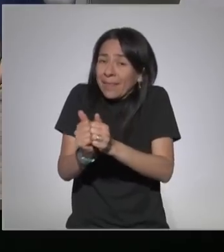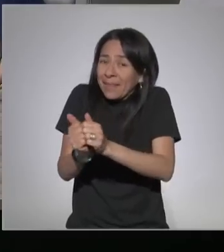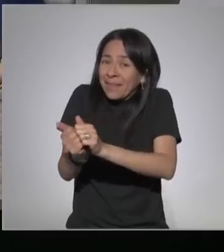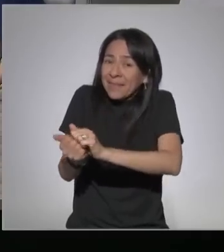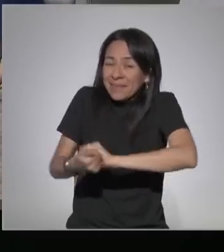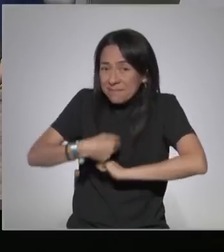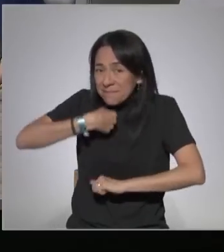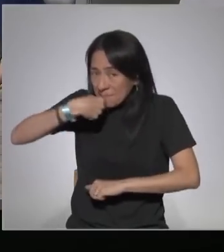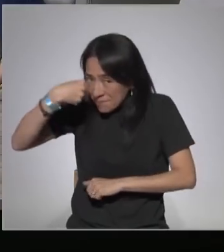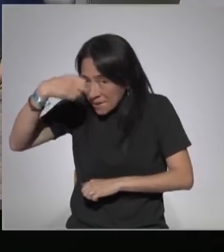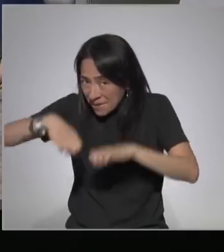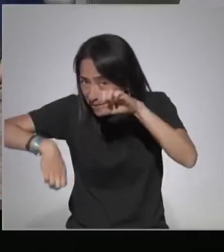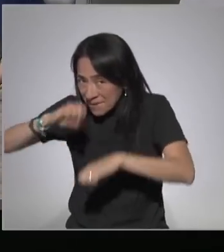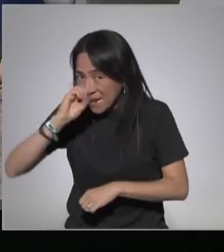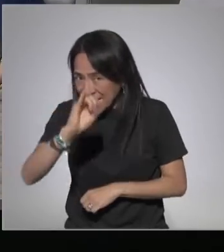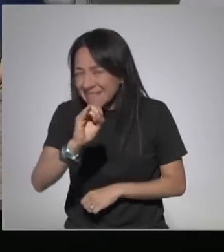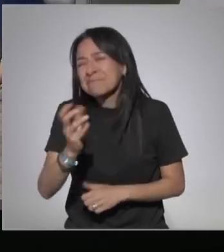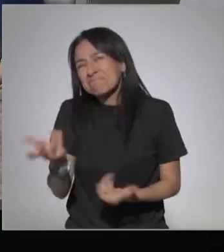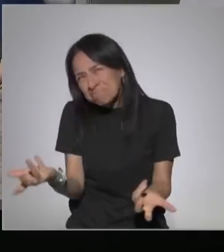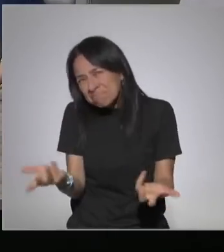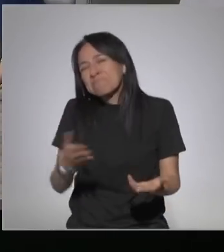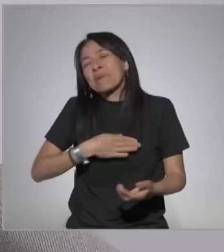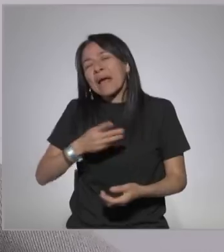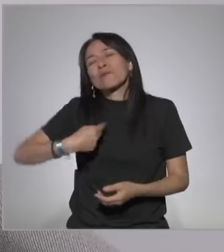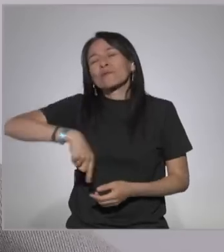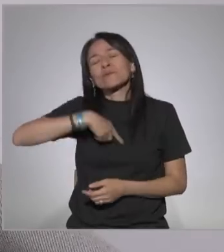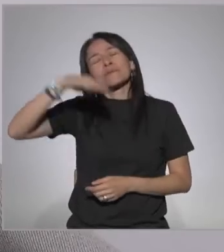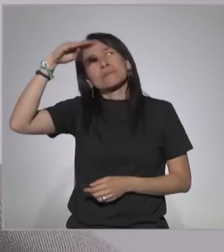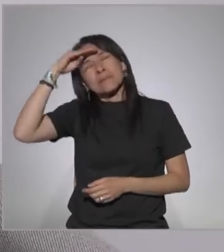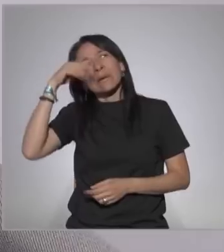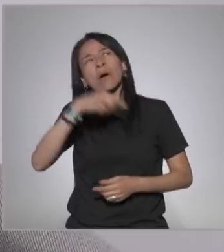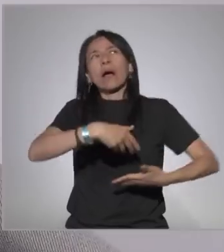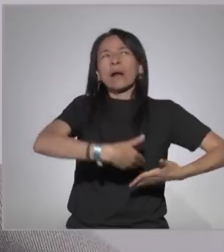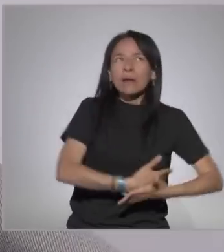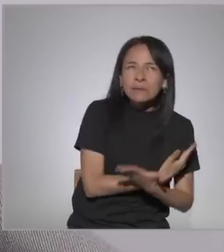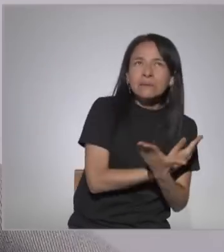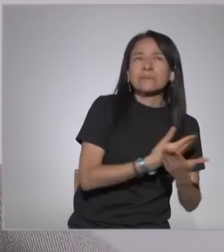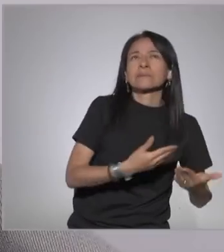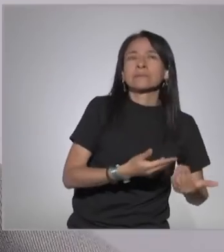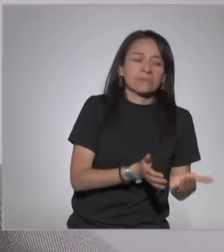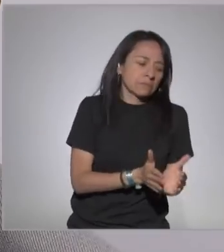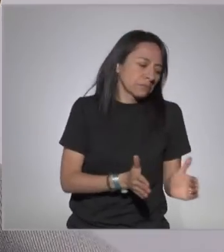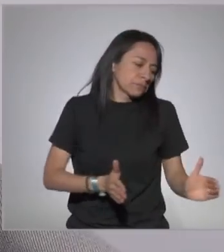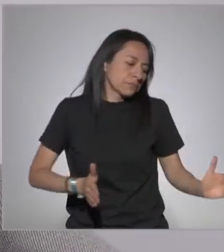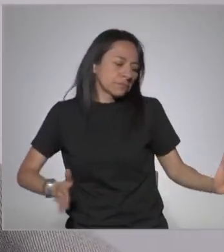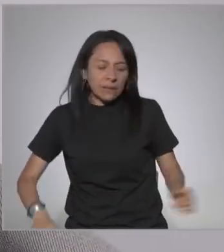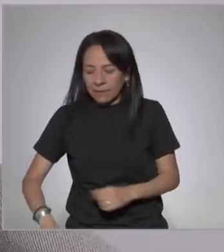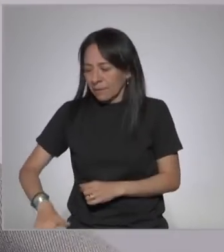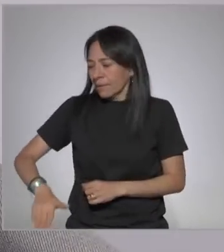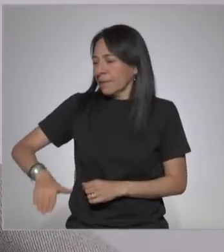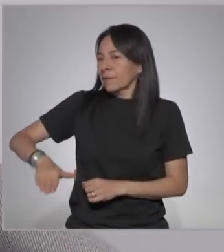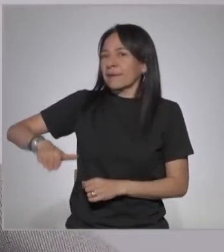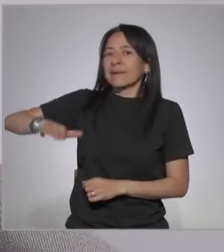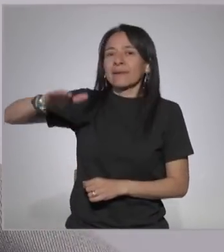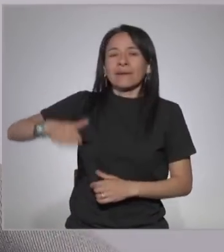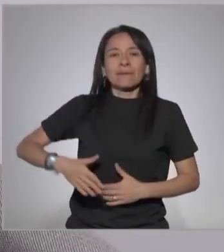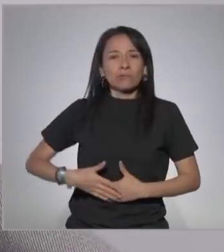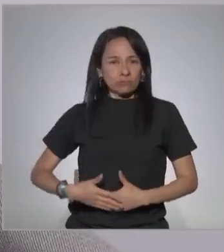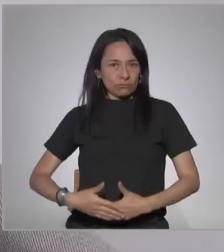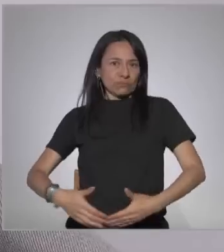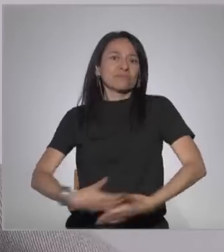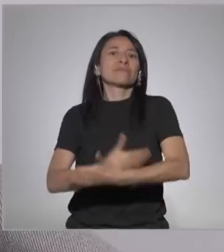linealidad, nosotros decimos nacemos, crecemos, nos reproducimos y morimos, cuando no es cierto. Ya, de